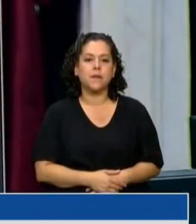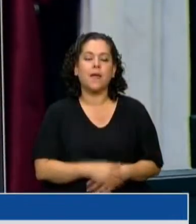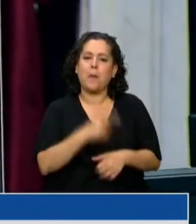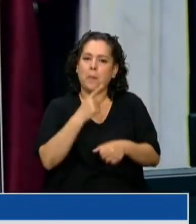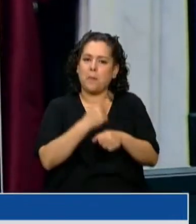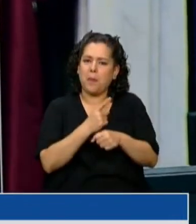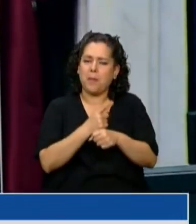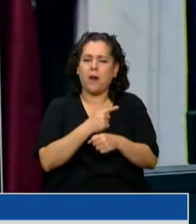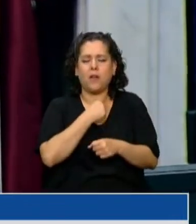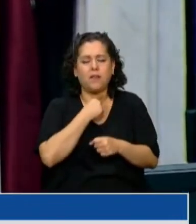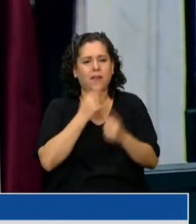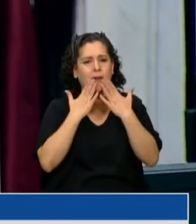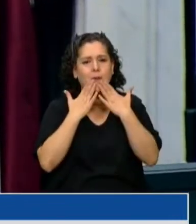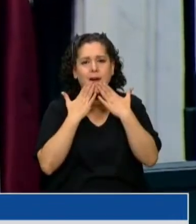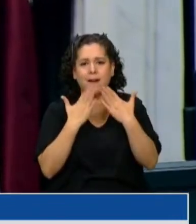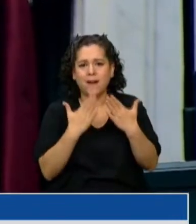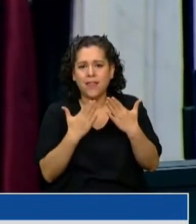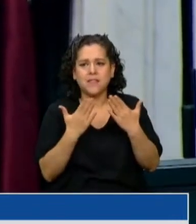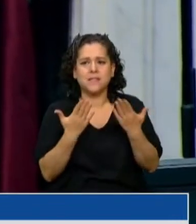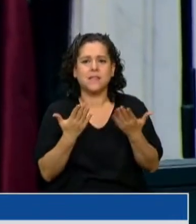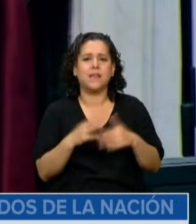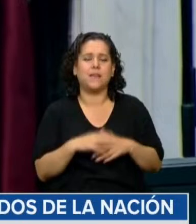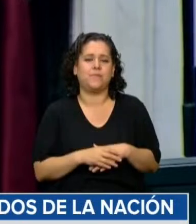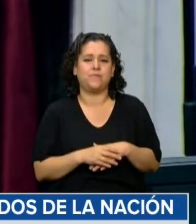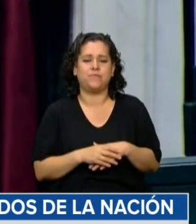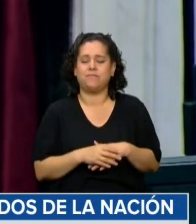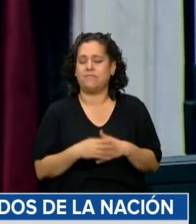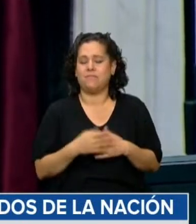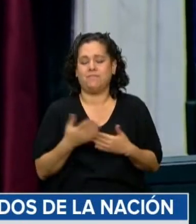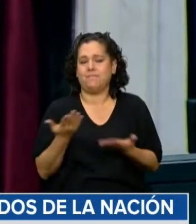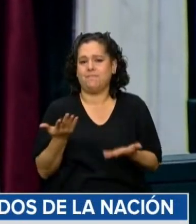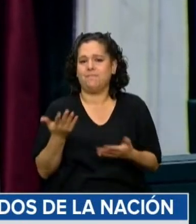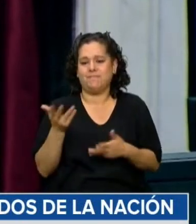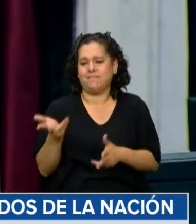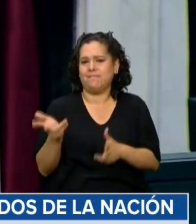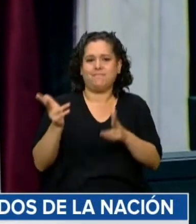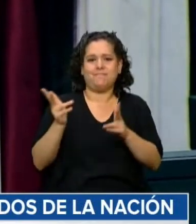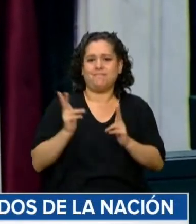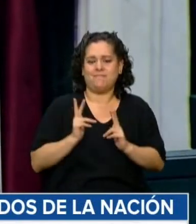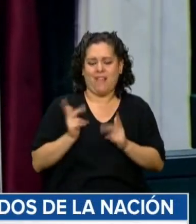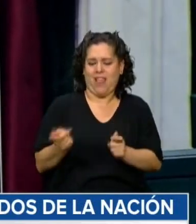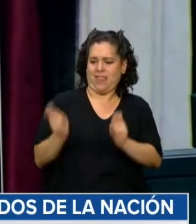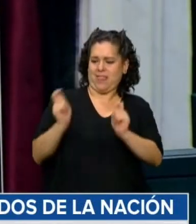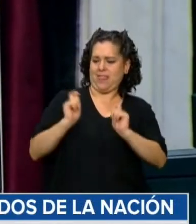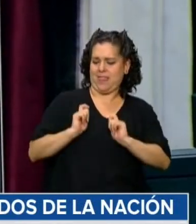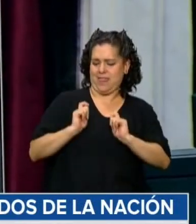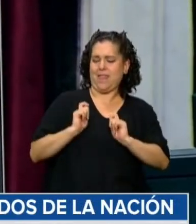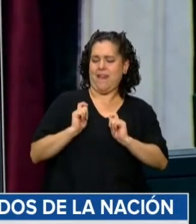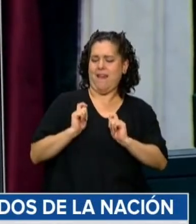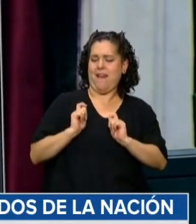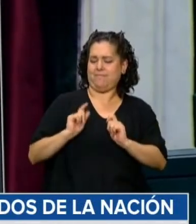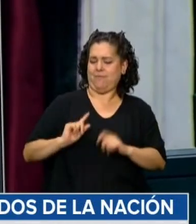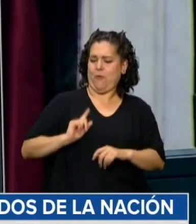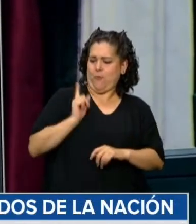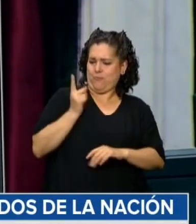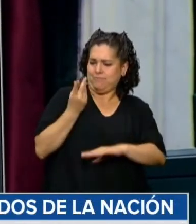quiero agradecer la honrosa distinción que me acaban de conferir mis pares al